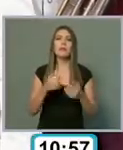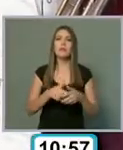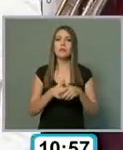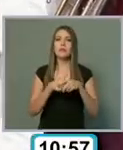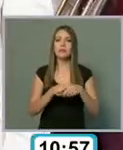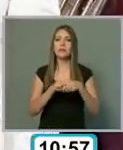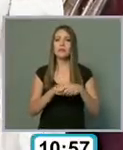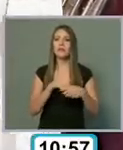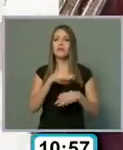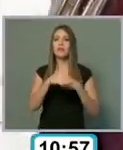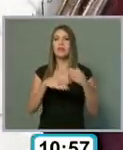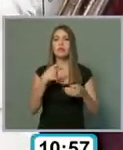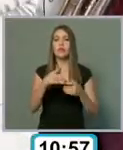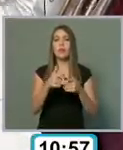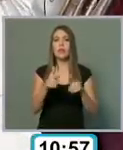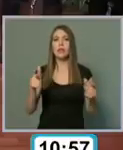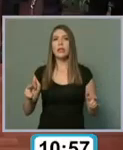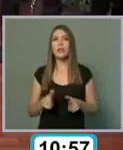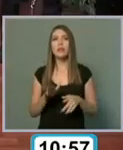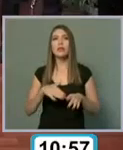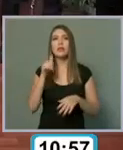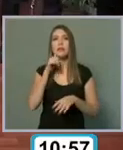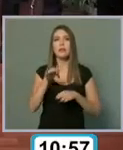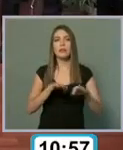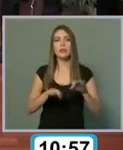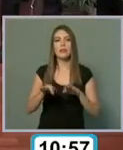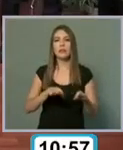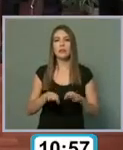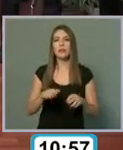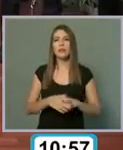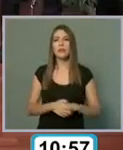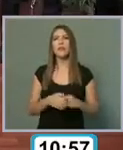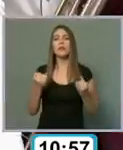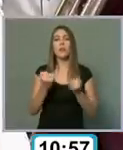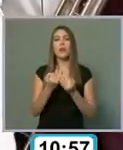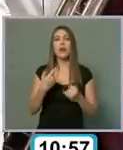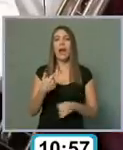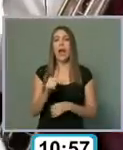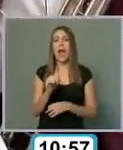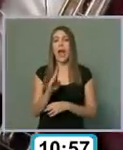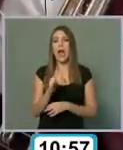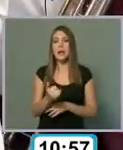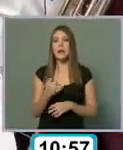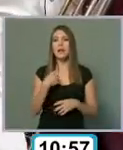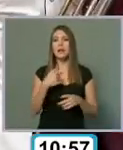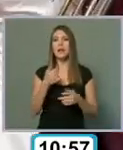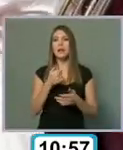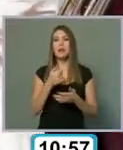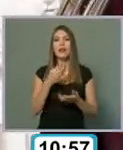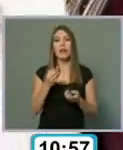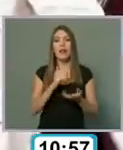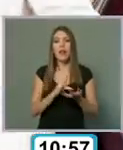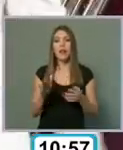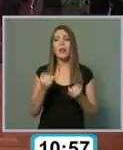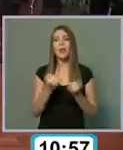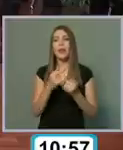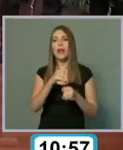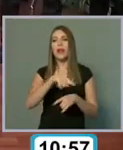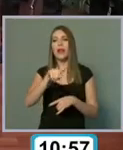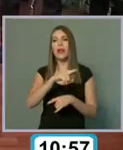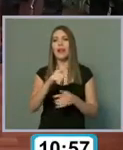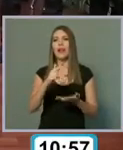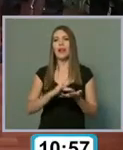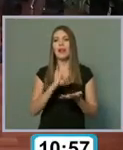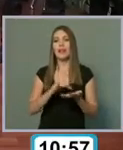trabajan muchísimos saludos. Hombre, por Gaby, allá. Sí. no, tengo que agradecerle a Gaby públicamente porque toda la semana, y también a los chavos de la banda que me han apoyado No, mucho. se les ve la cara,